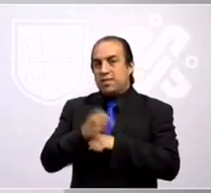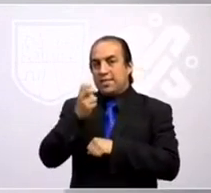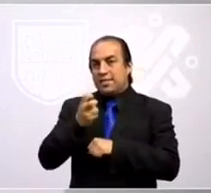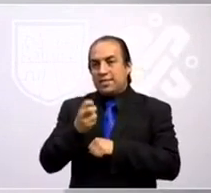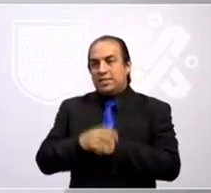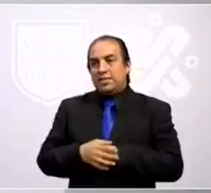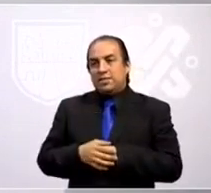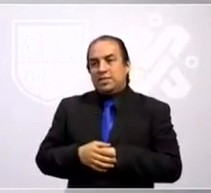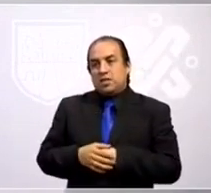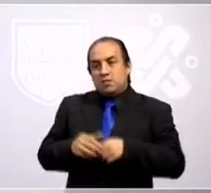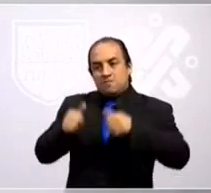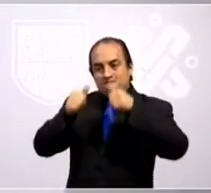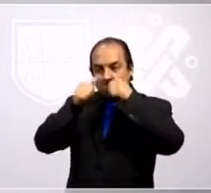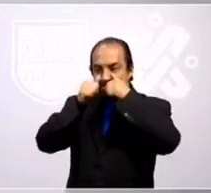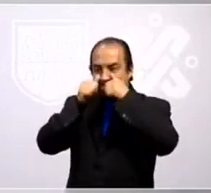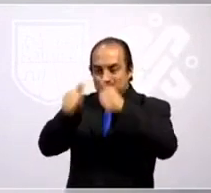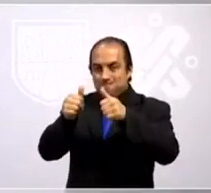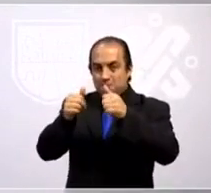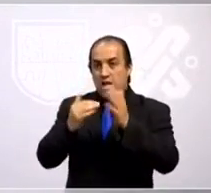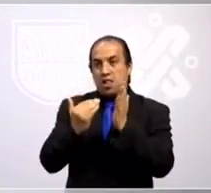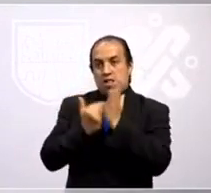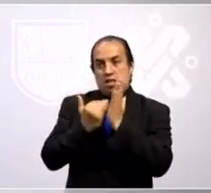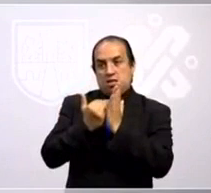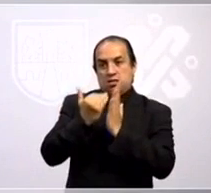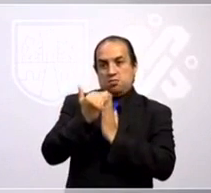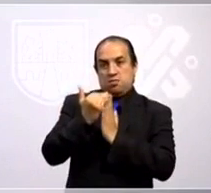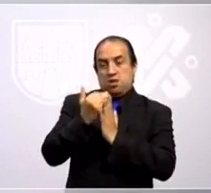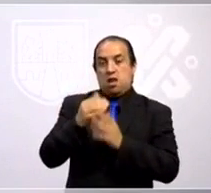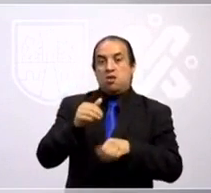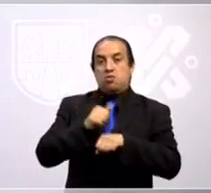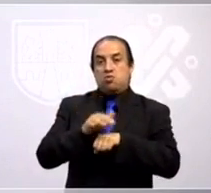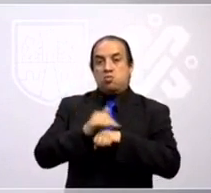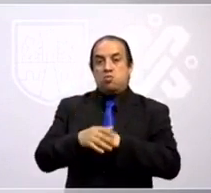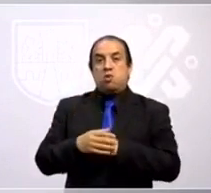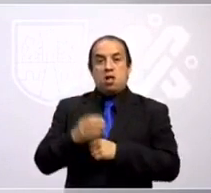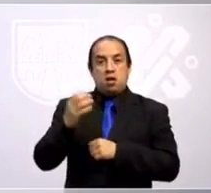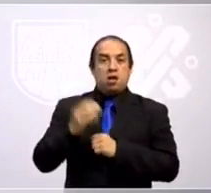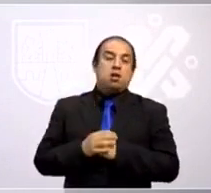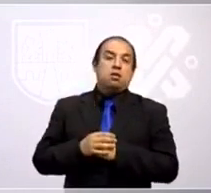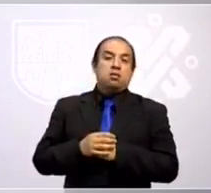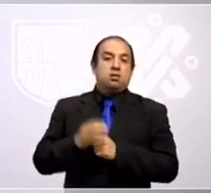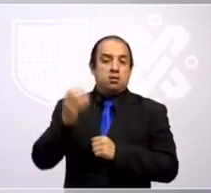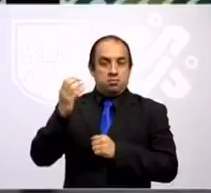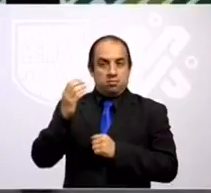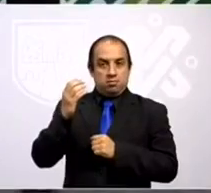es de llamar la atención el crecimiento en el número de camas ocupadas diariamente